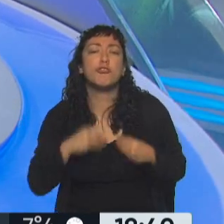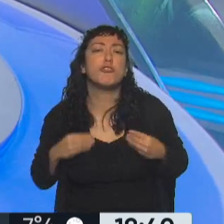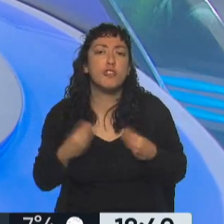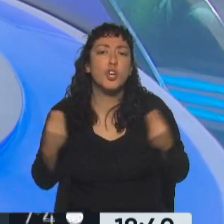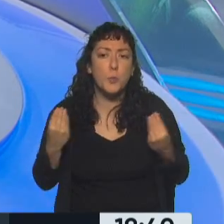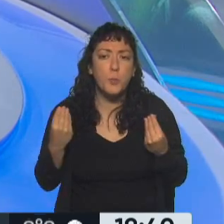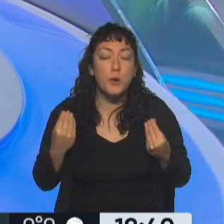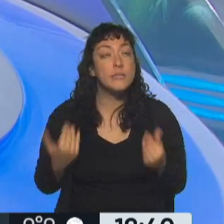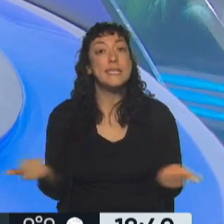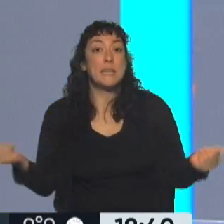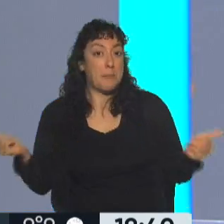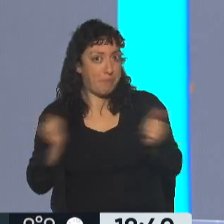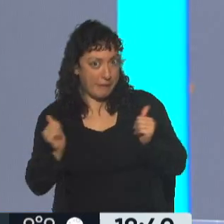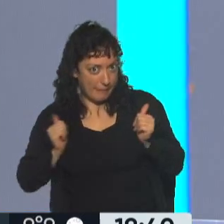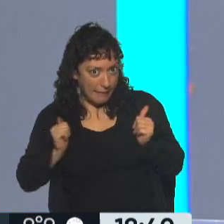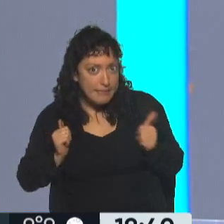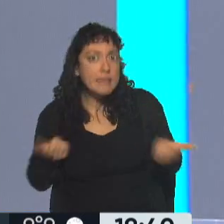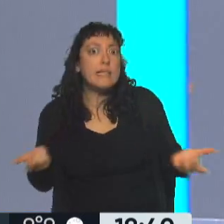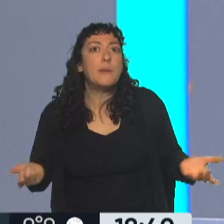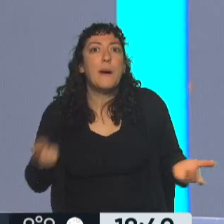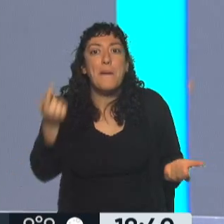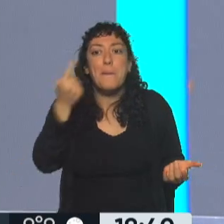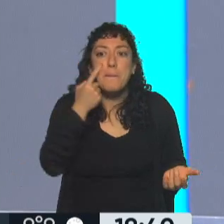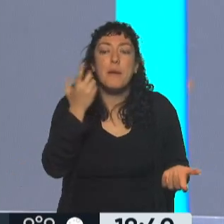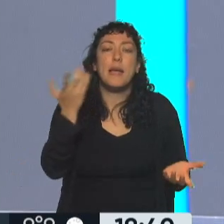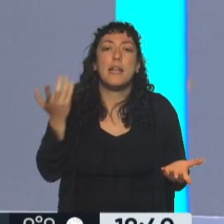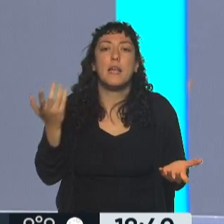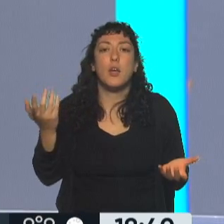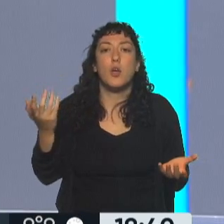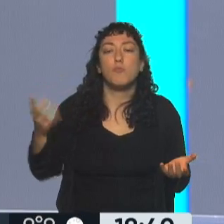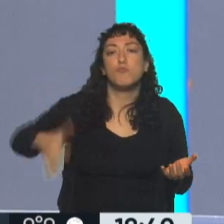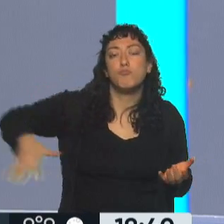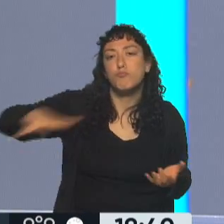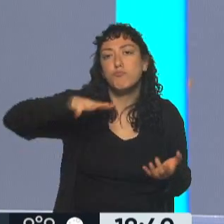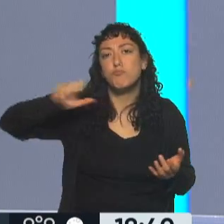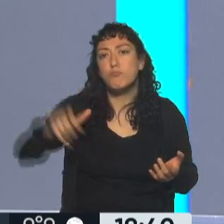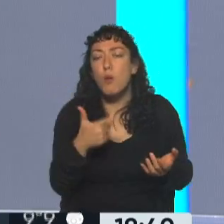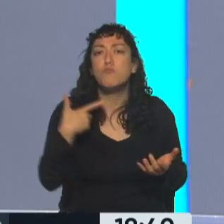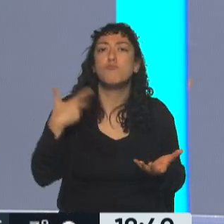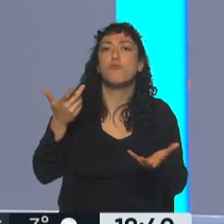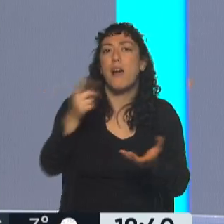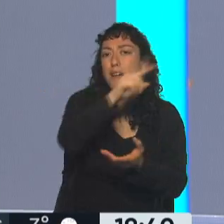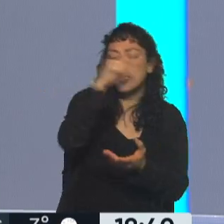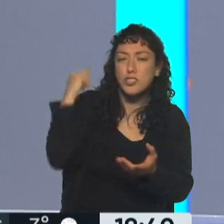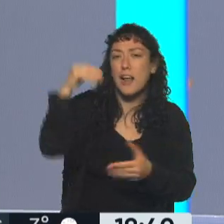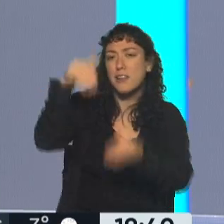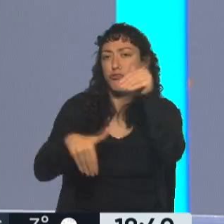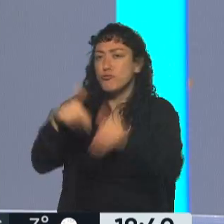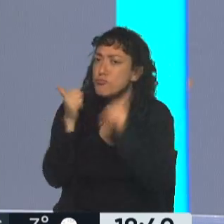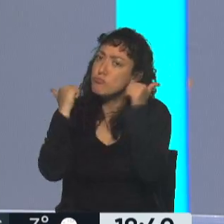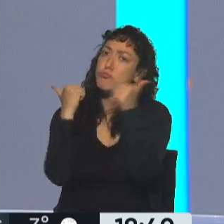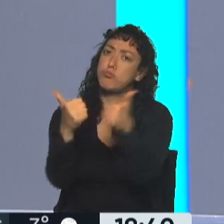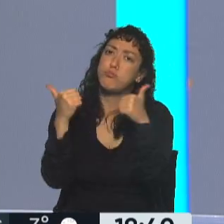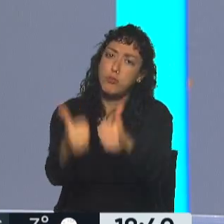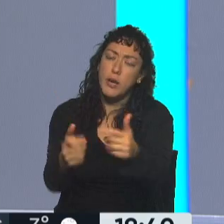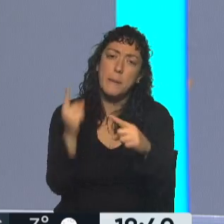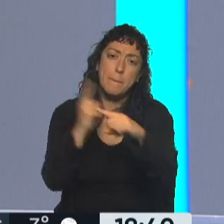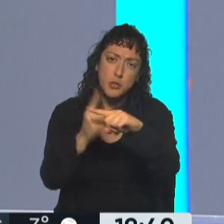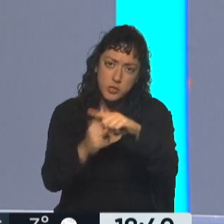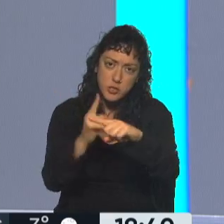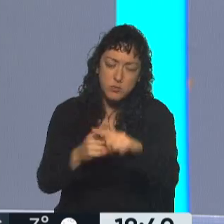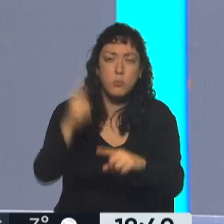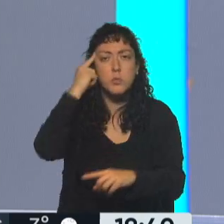quedó en nada, no quedó en ningún lugar. Necesita algún espacio para provocar volvió algo. a casa, volvió con Larreta. Volvió con Larreta, pero claro. ¿por